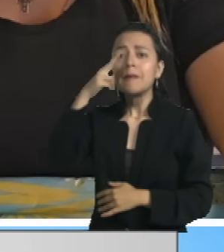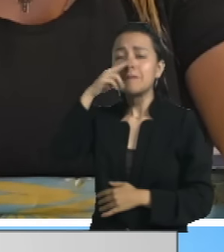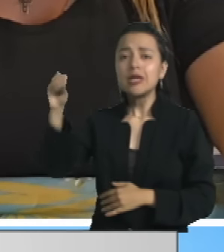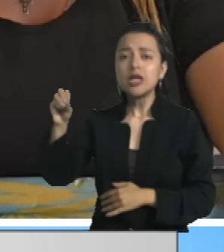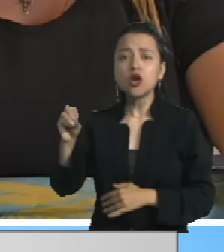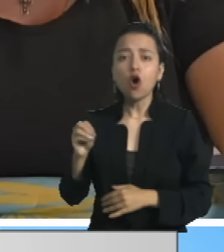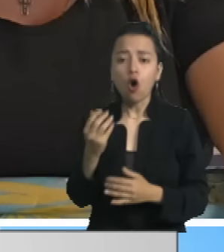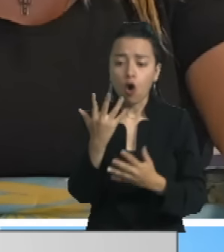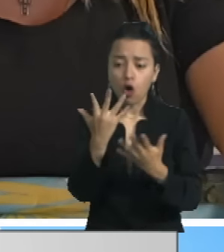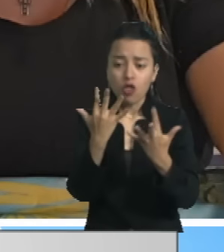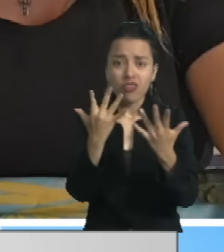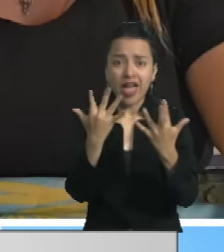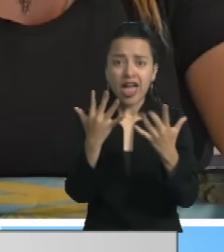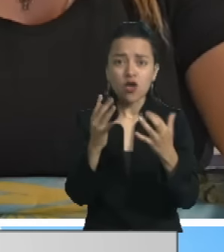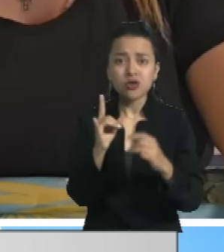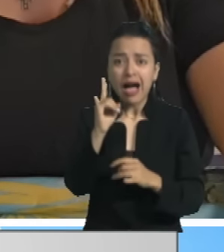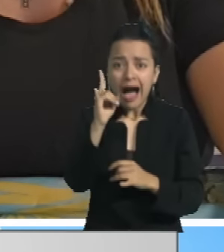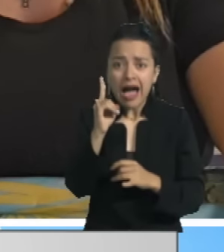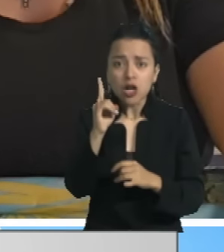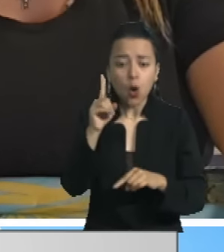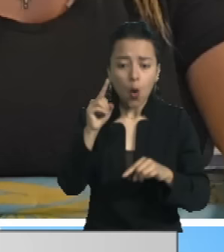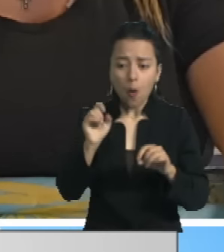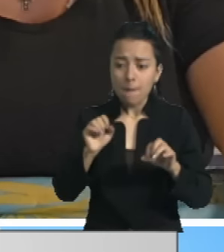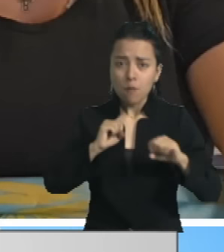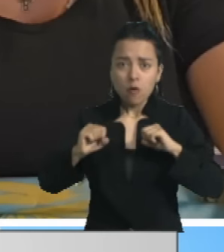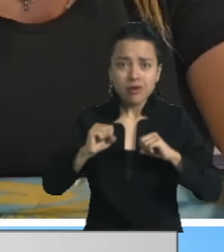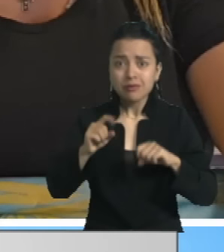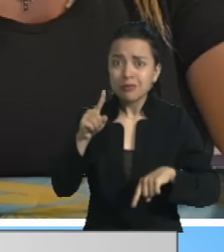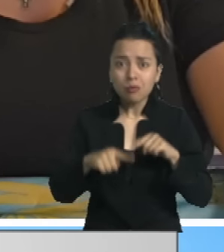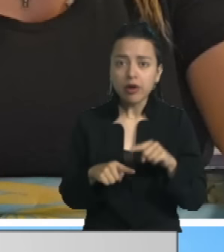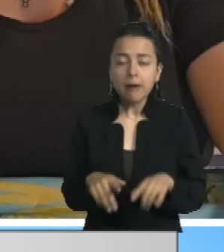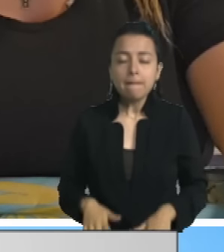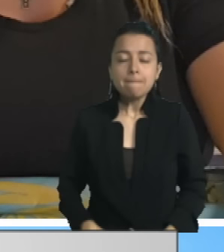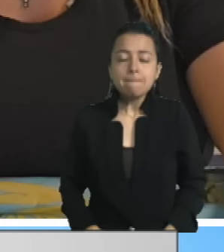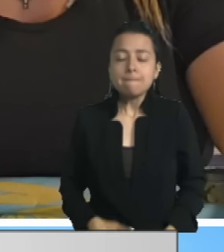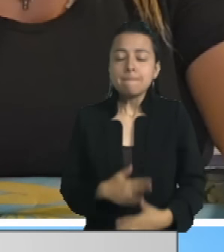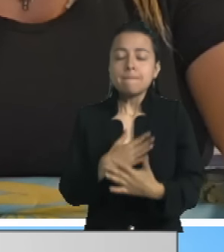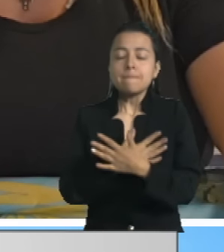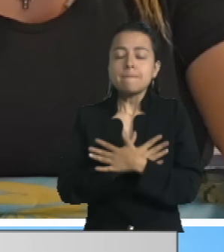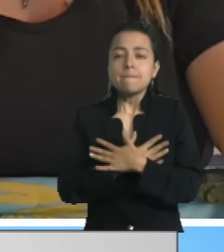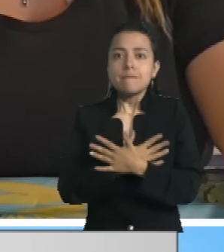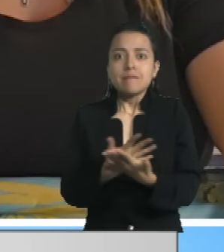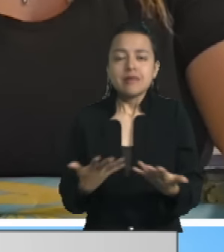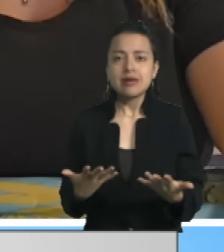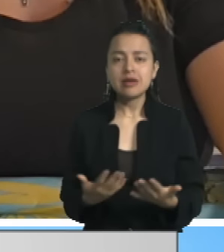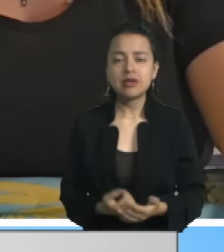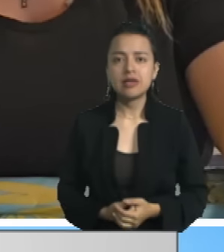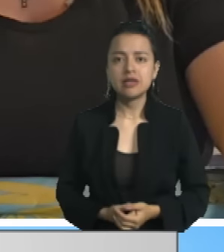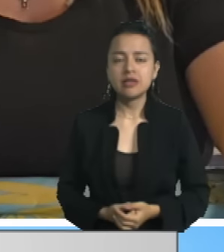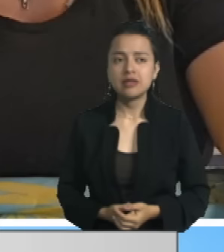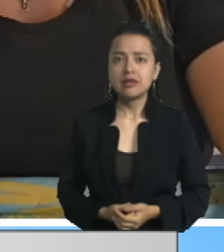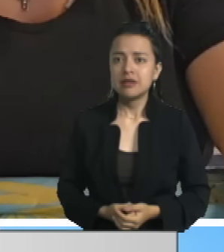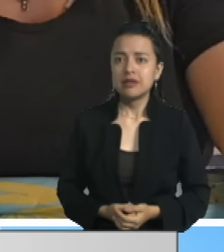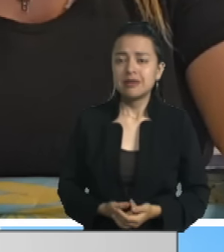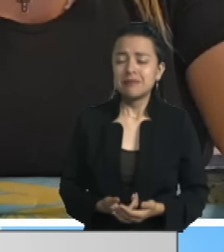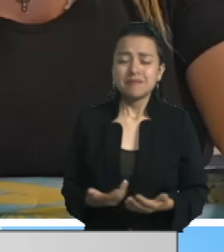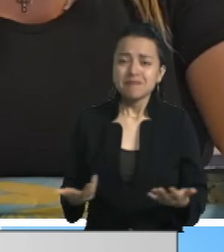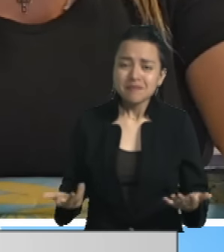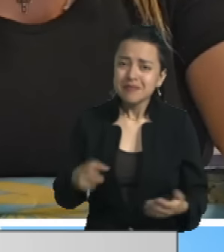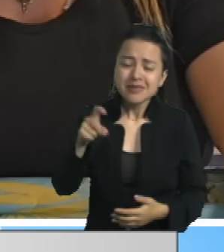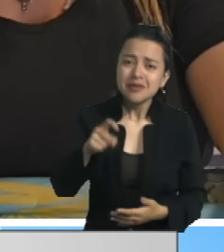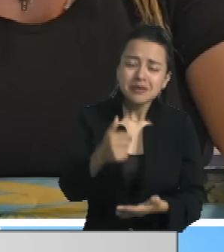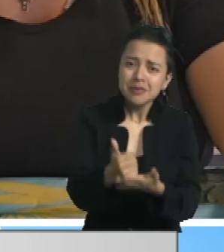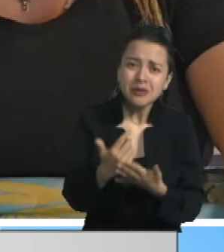ni los dedos para llamar una enfermera necesito por favor que me colaboren estamos haciendo hicimos